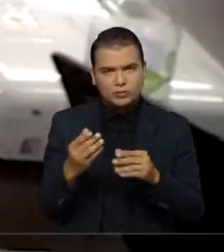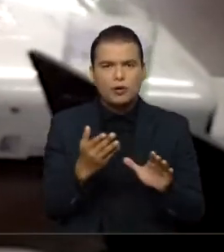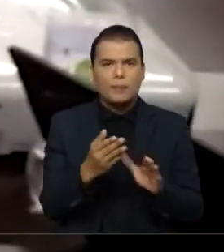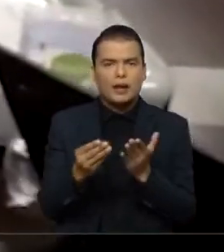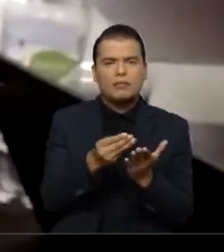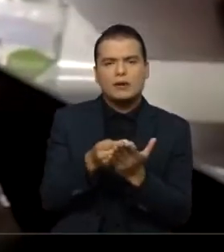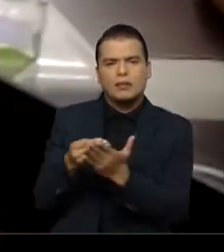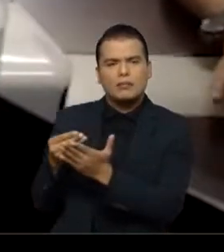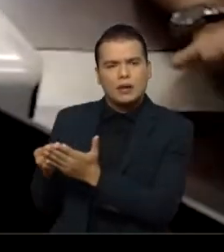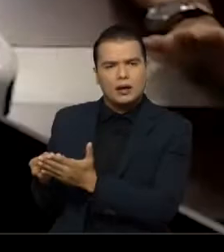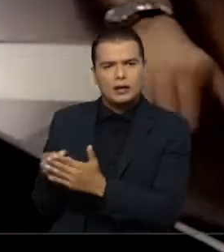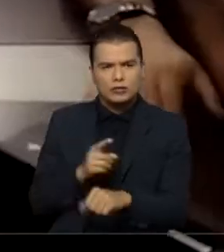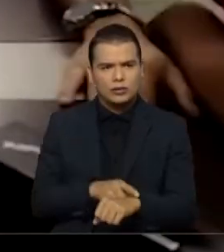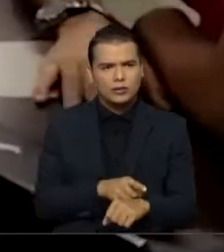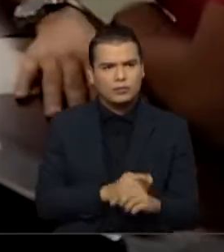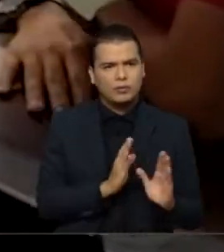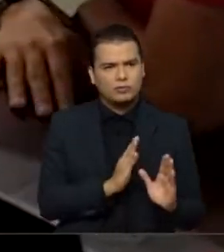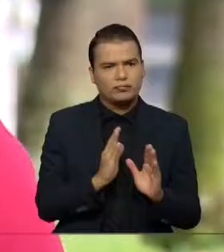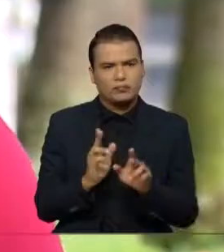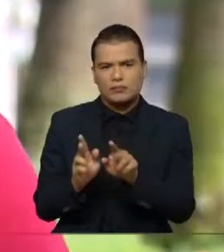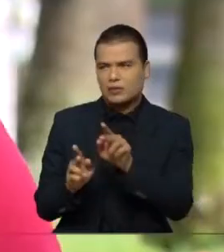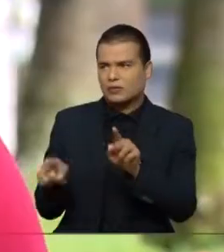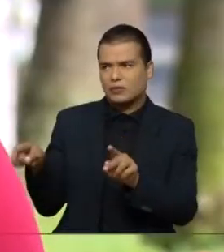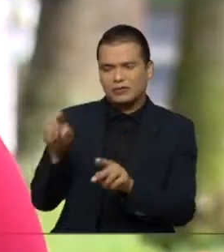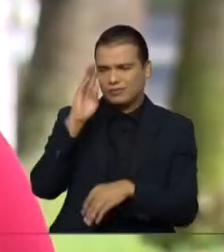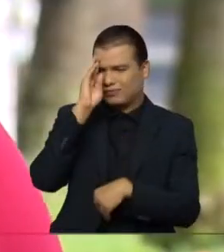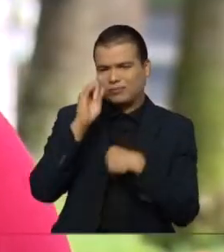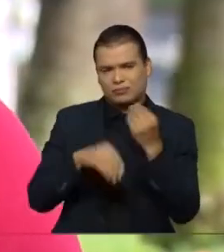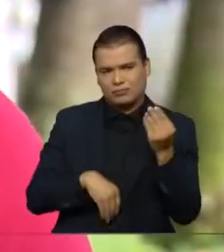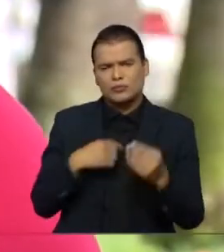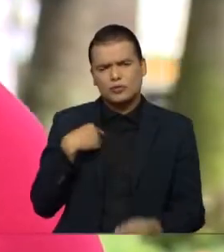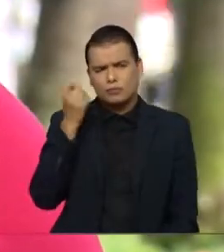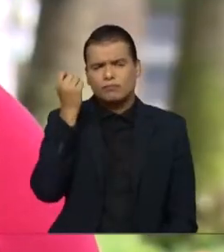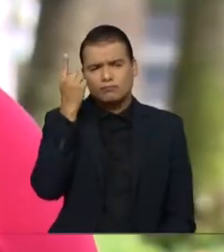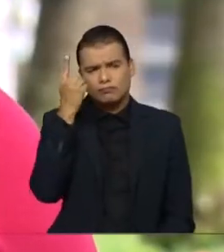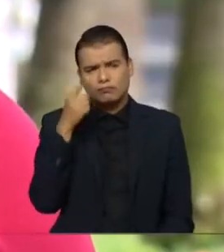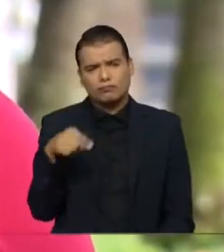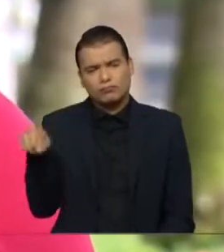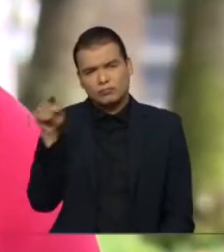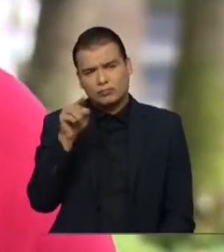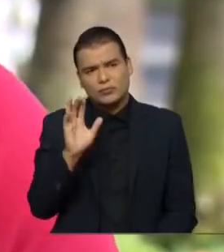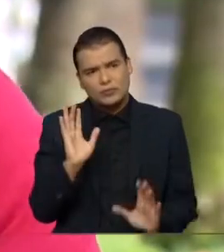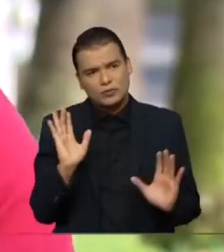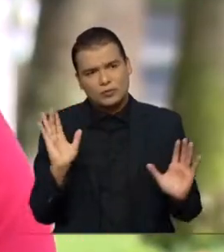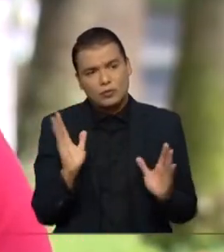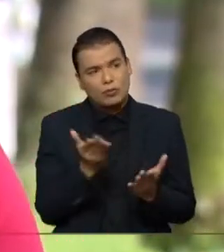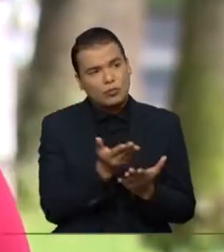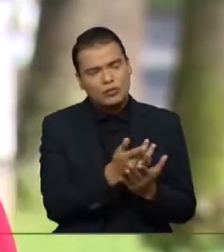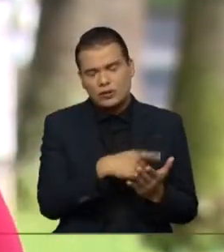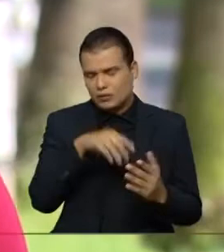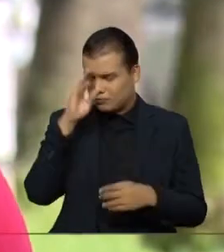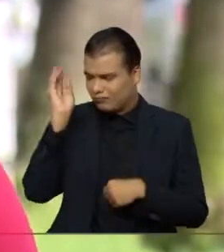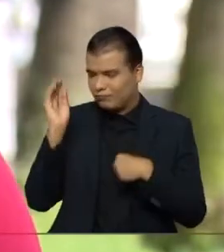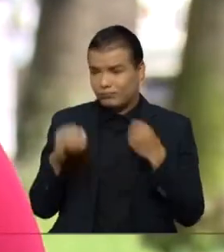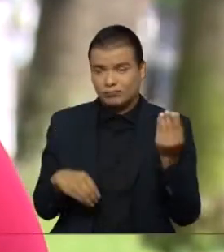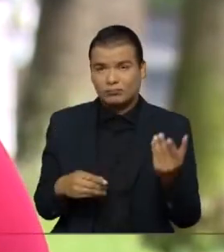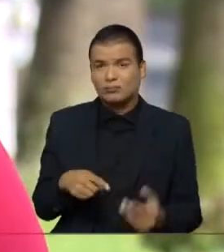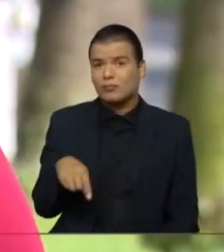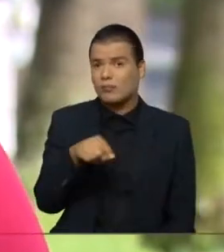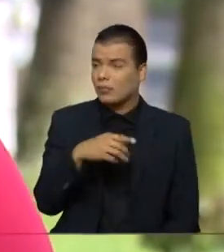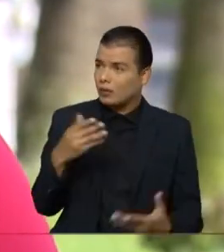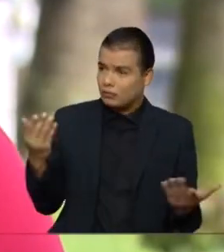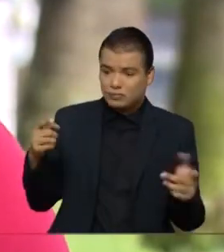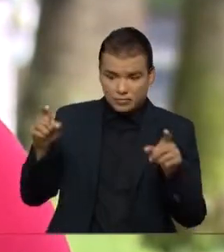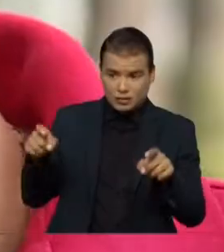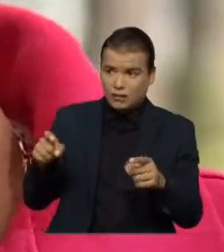trabajadores a los trabajadores No les gustó por supuesto y yo les entiendo la propuesta que se presentó ellos hace rato están reclamando el